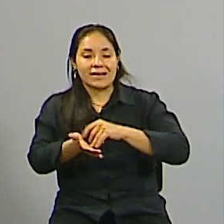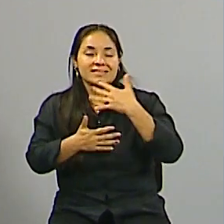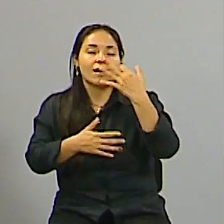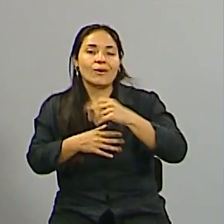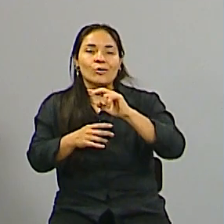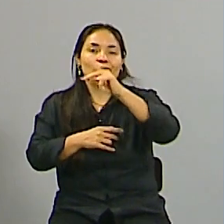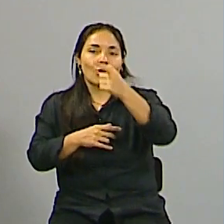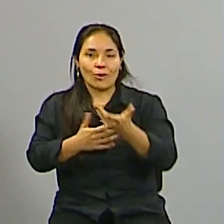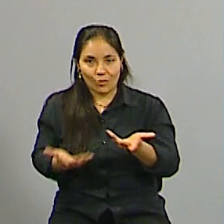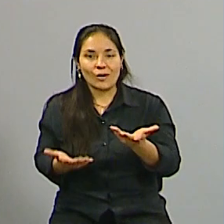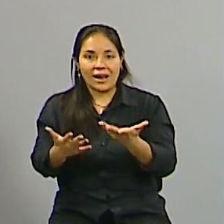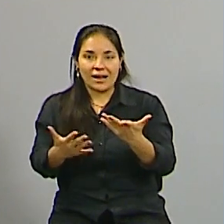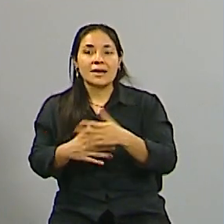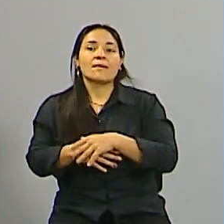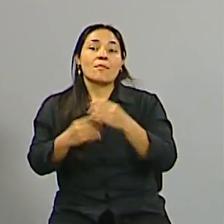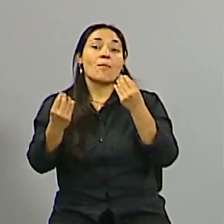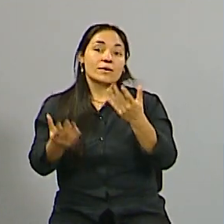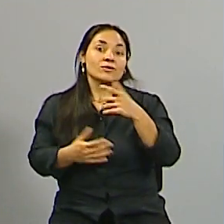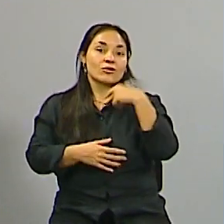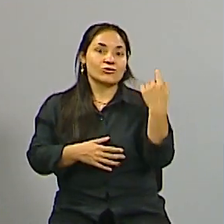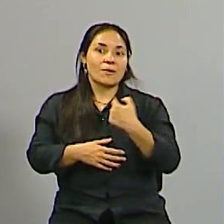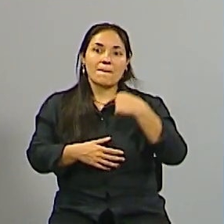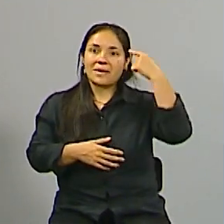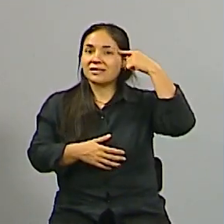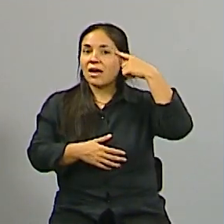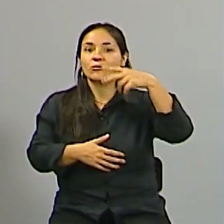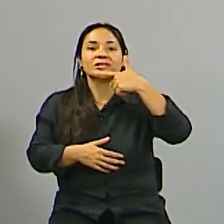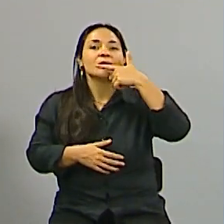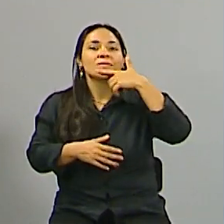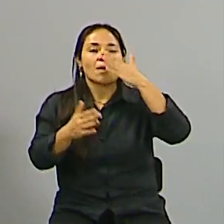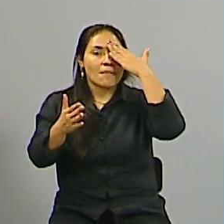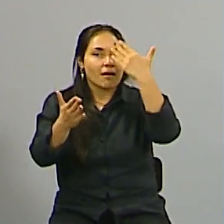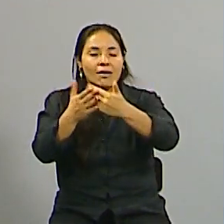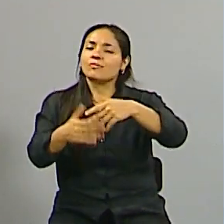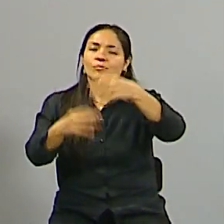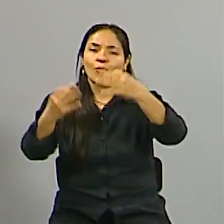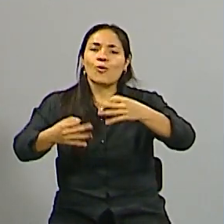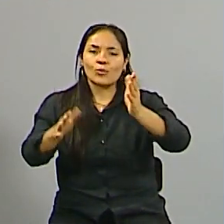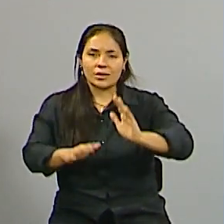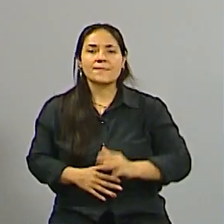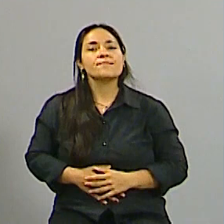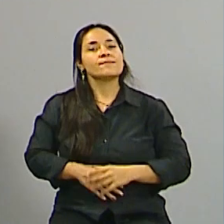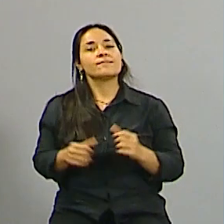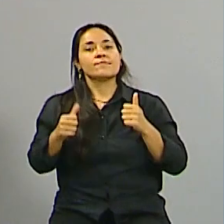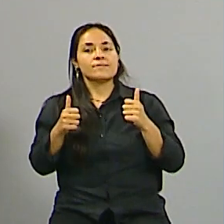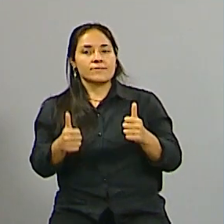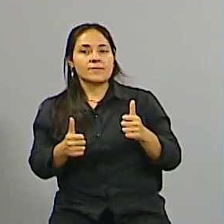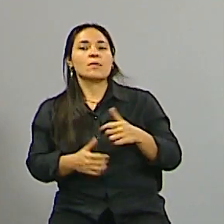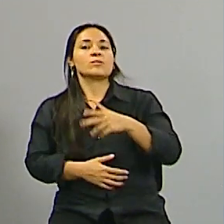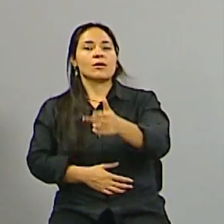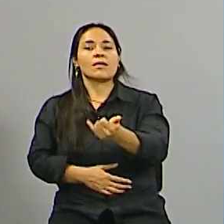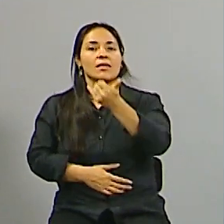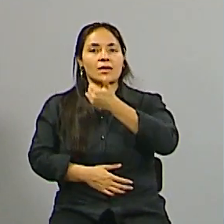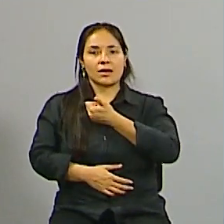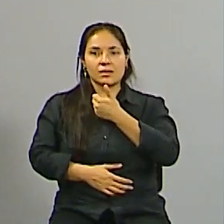muy competitivos de cara a septiembre, al 3 de septiembre. Mauricio, bien dijiste vos, hacías referencia al tema